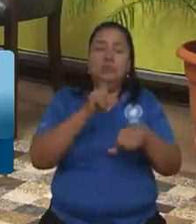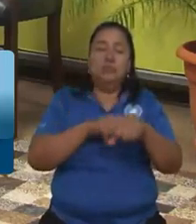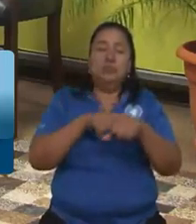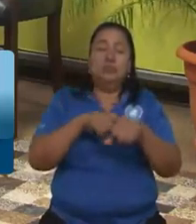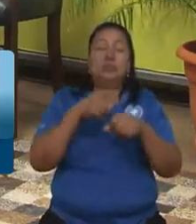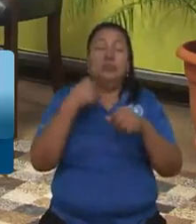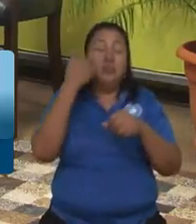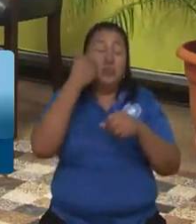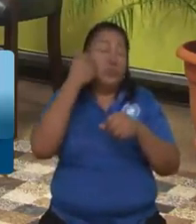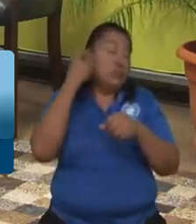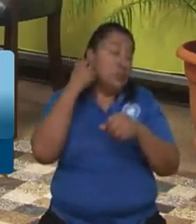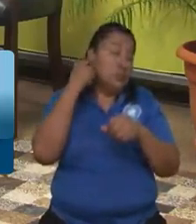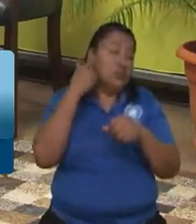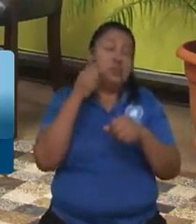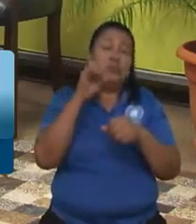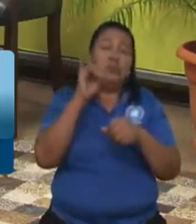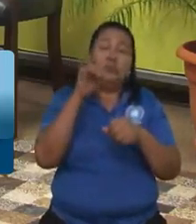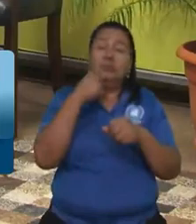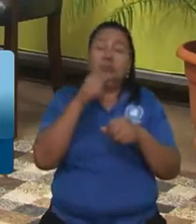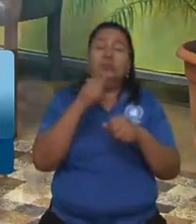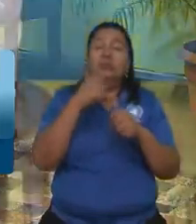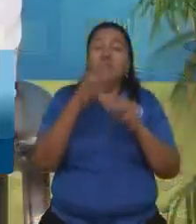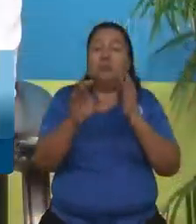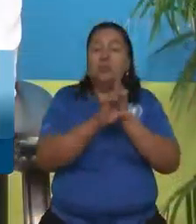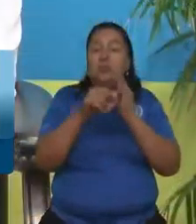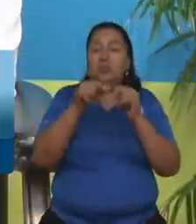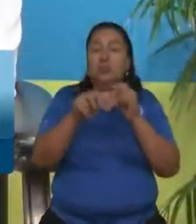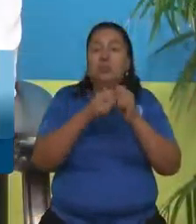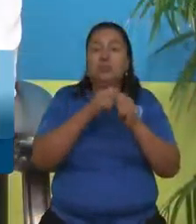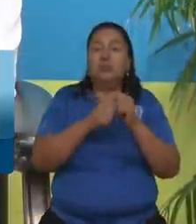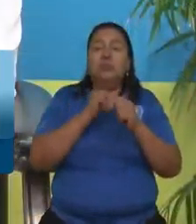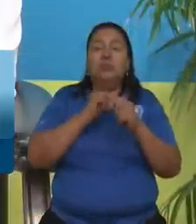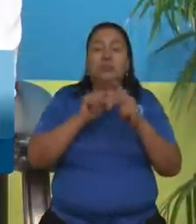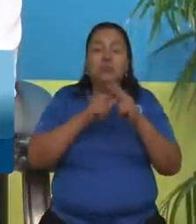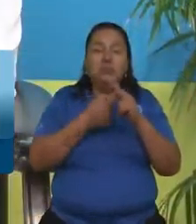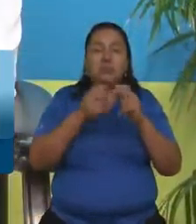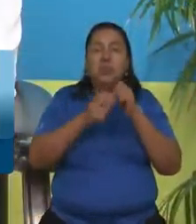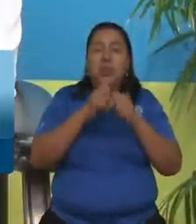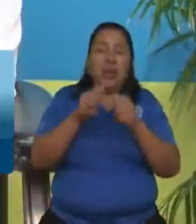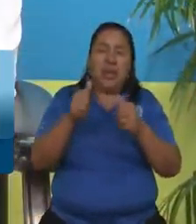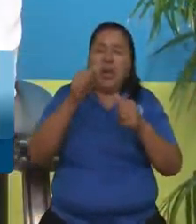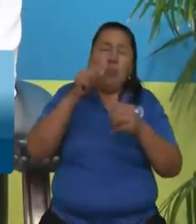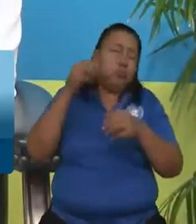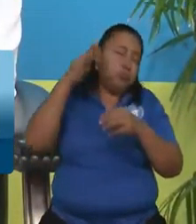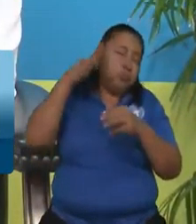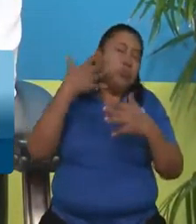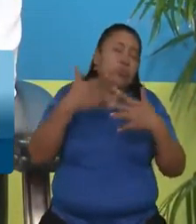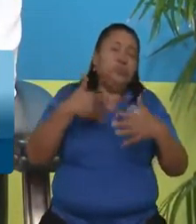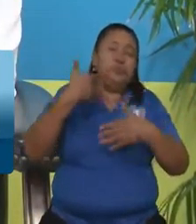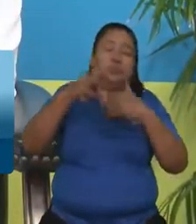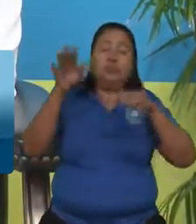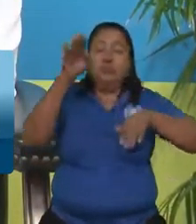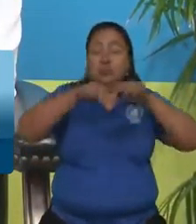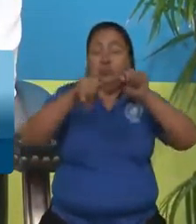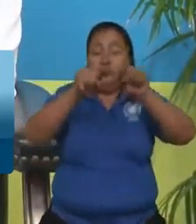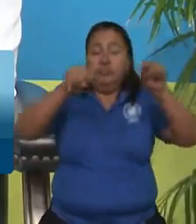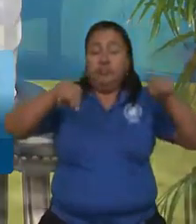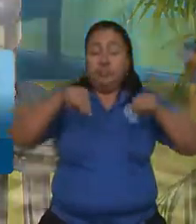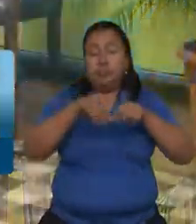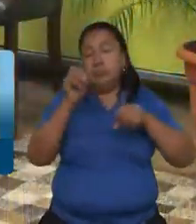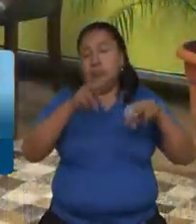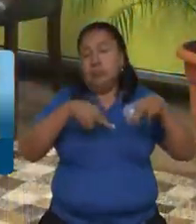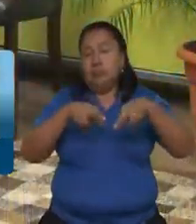seguimiento, principalmente, en el centro de salud o en su hospital de referencia. Ok. Le agradecemos, doctora Arlen Soto,